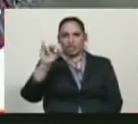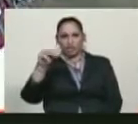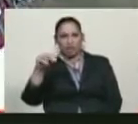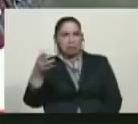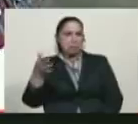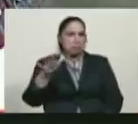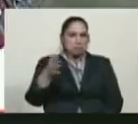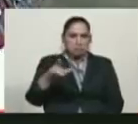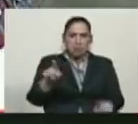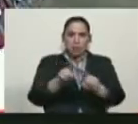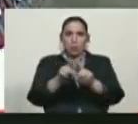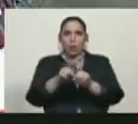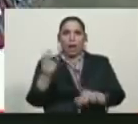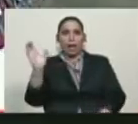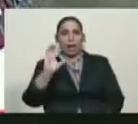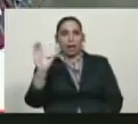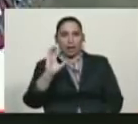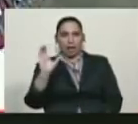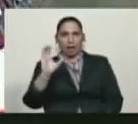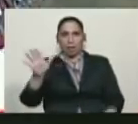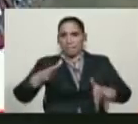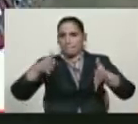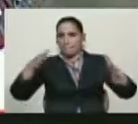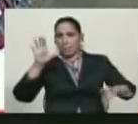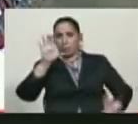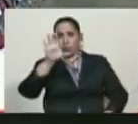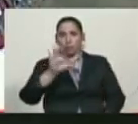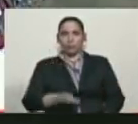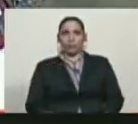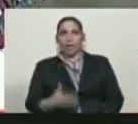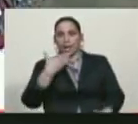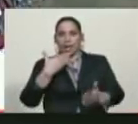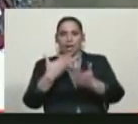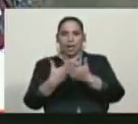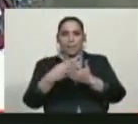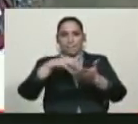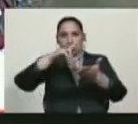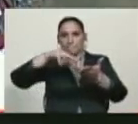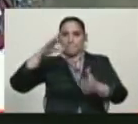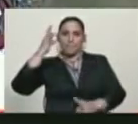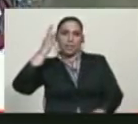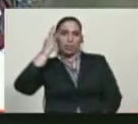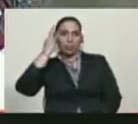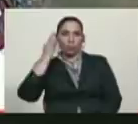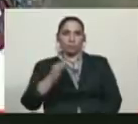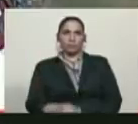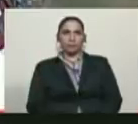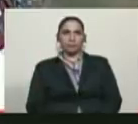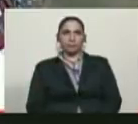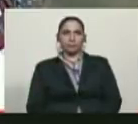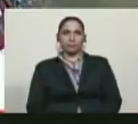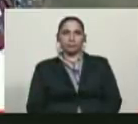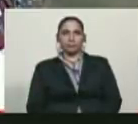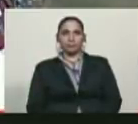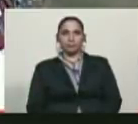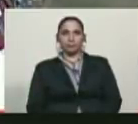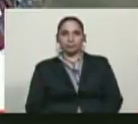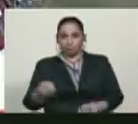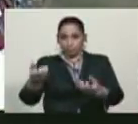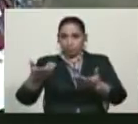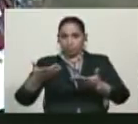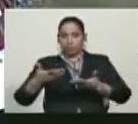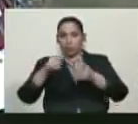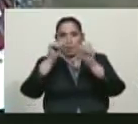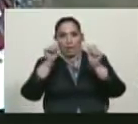en la patria grande le agradezco a la pintora manuel echeverría y bueno a los